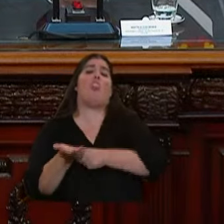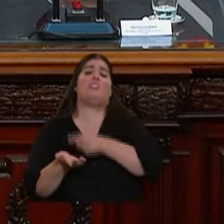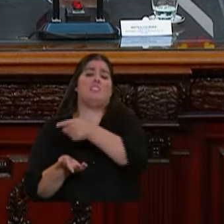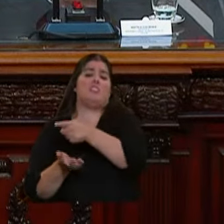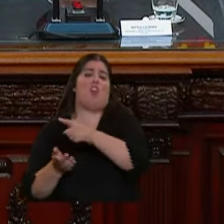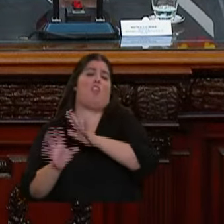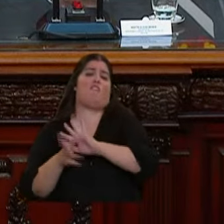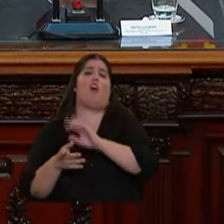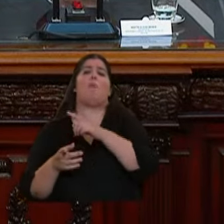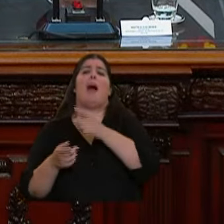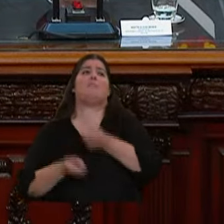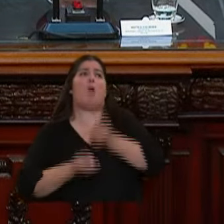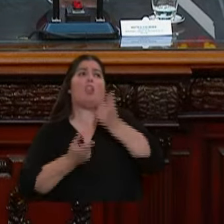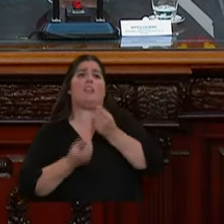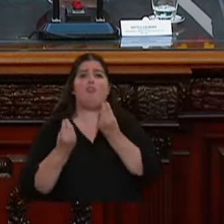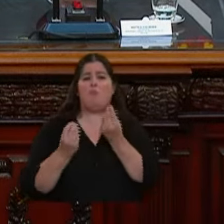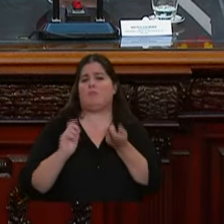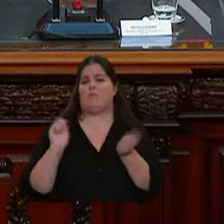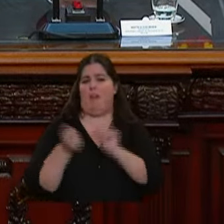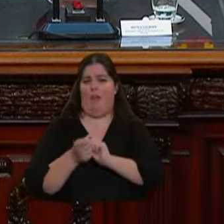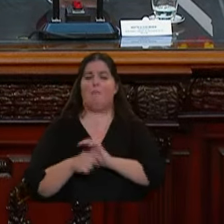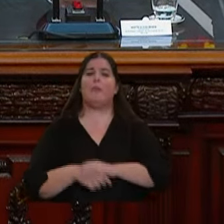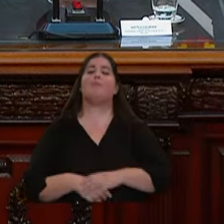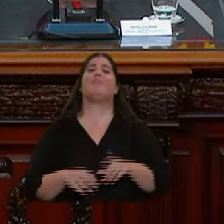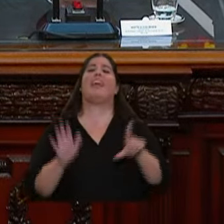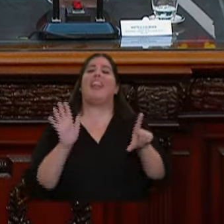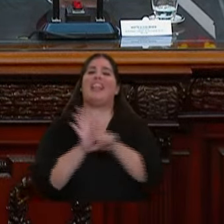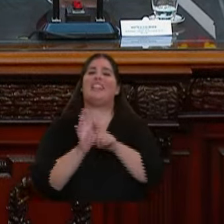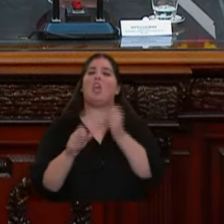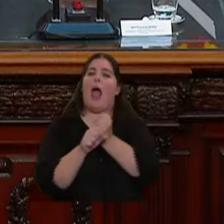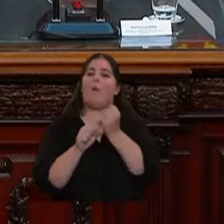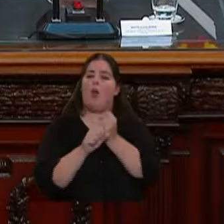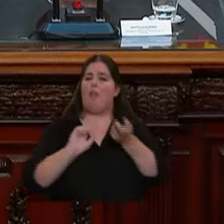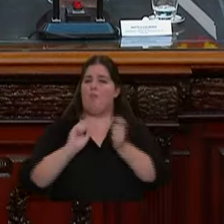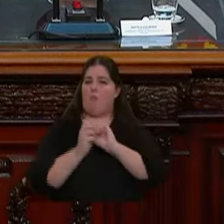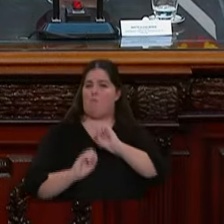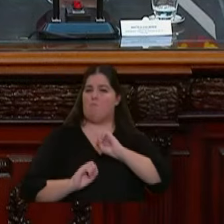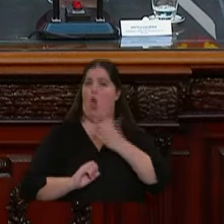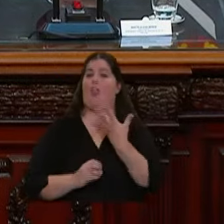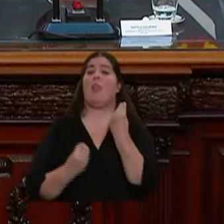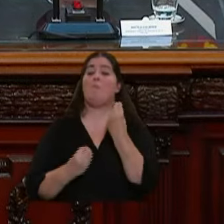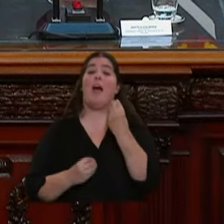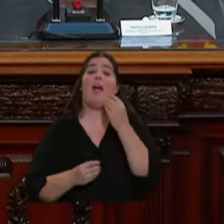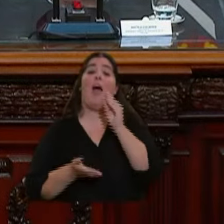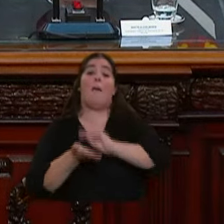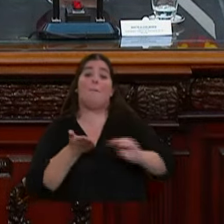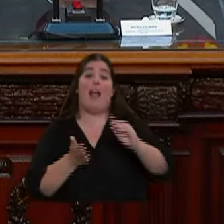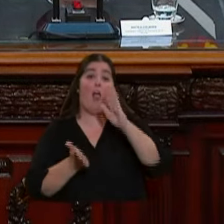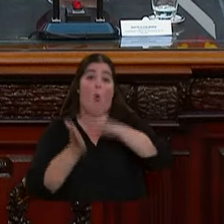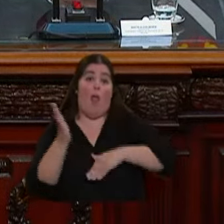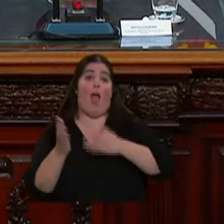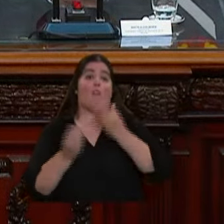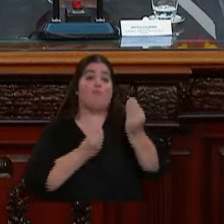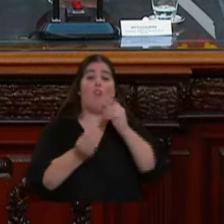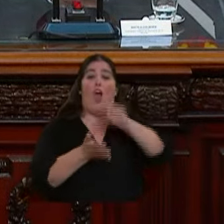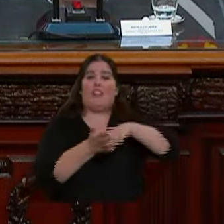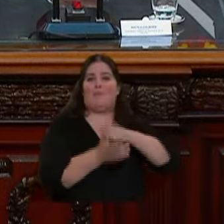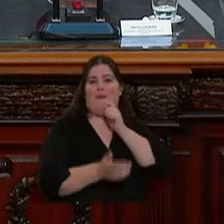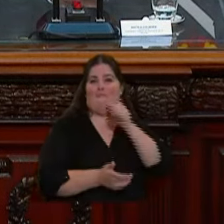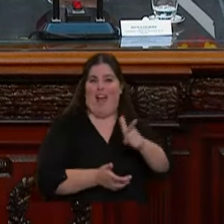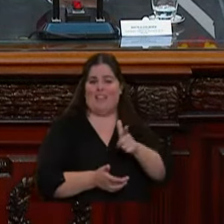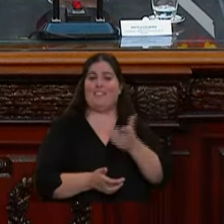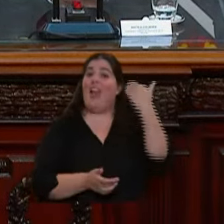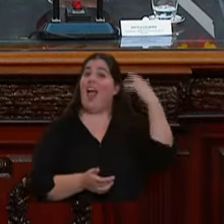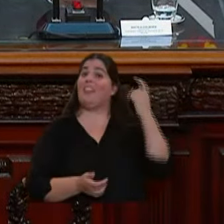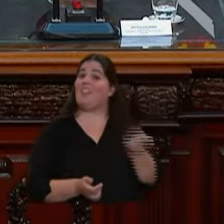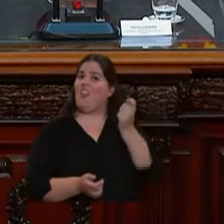exportaciones. Modernizamos la legislación laboral para facilitar la contratación del empleo registrado, algo que fue combatido por